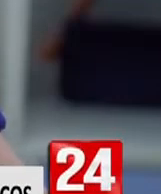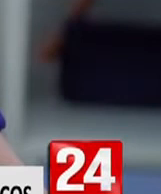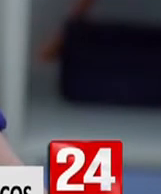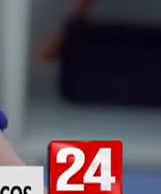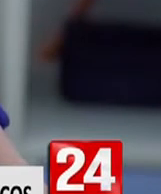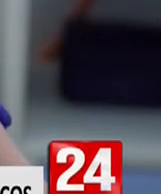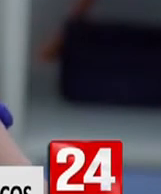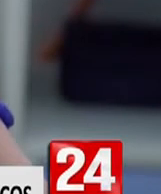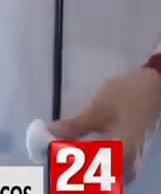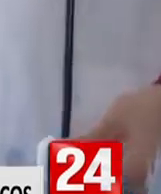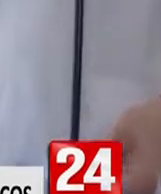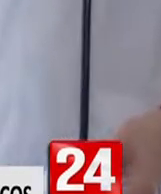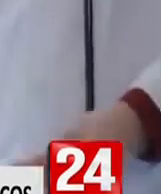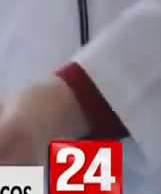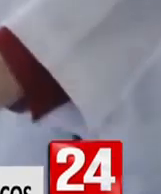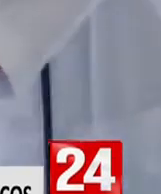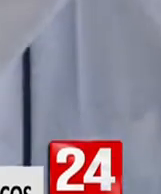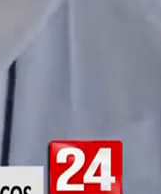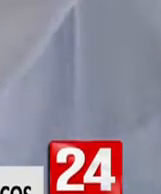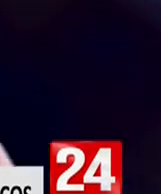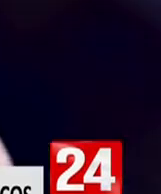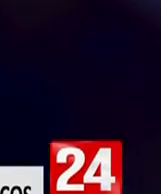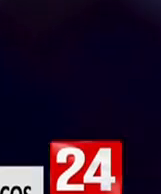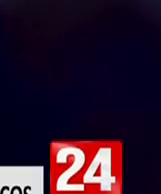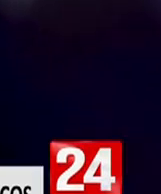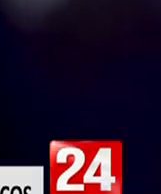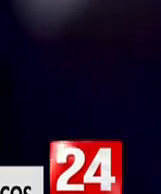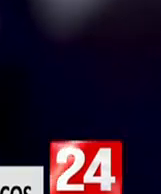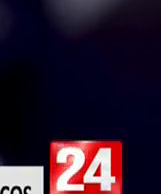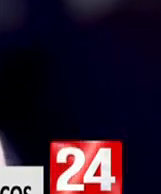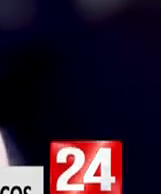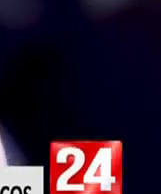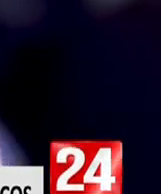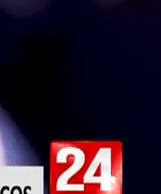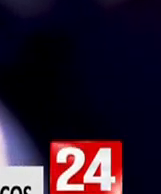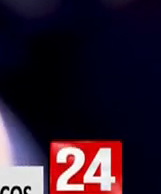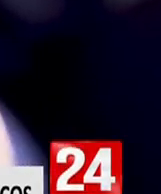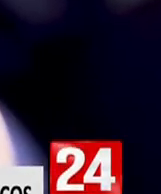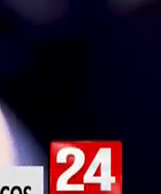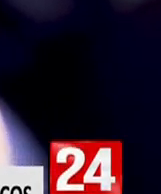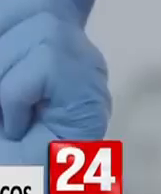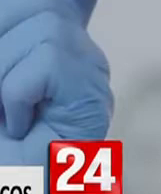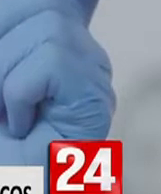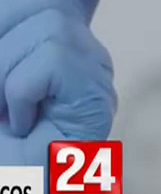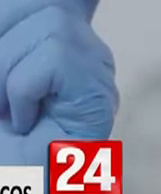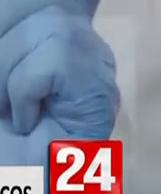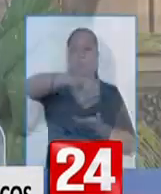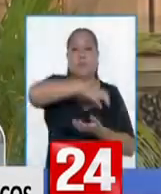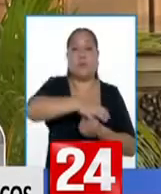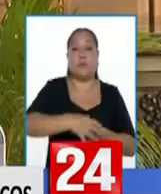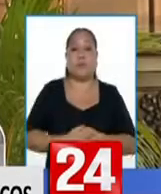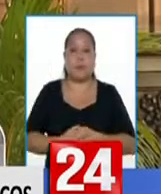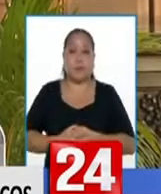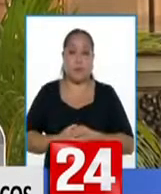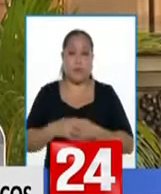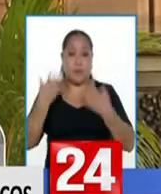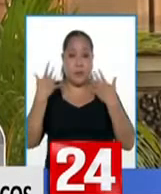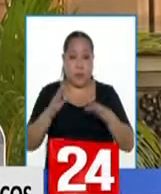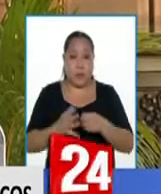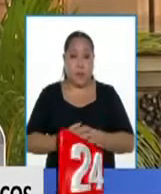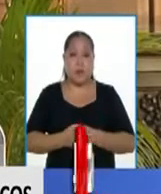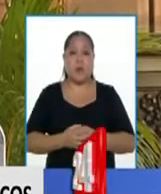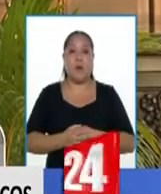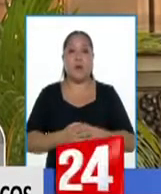empresas privadas compren y vendan vacunas. Hoy se mostró más cauto al respecto. Lo que está